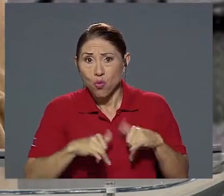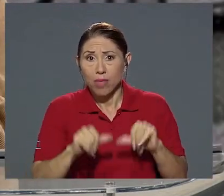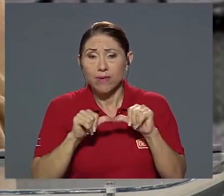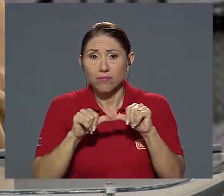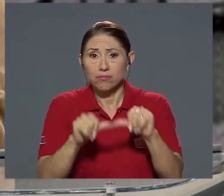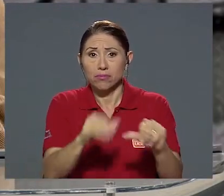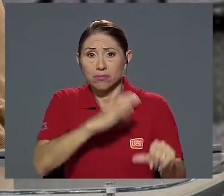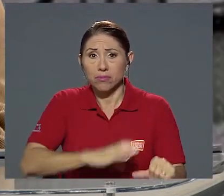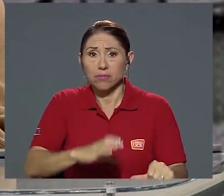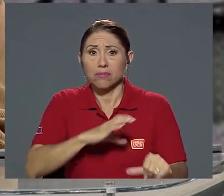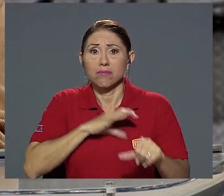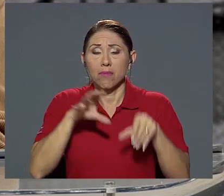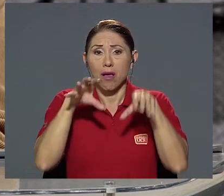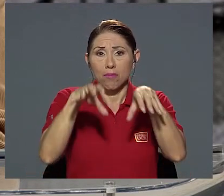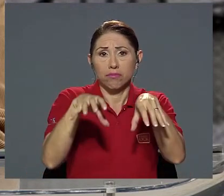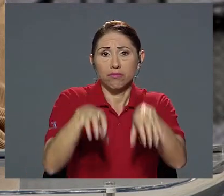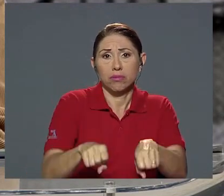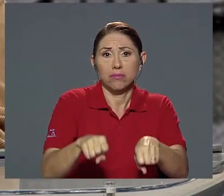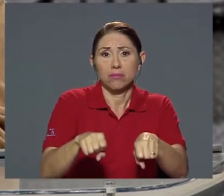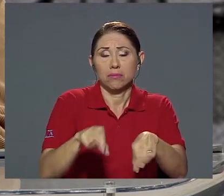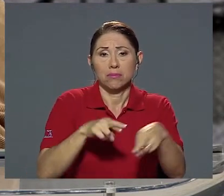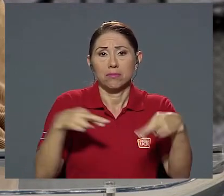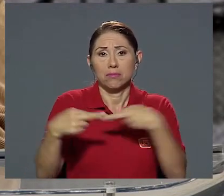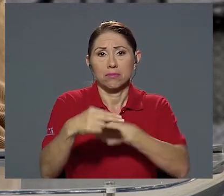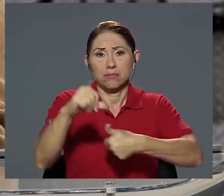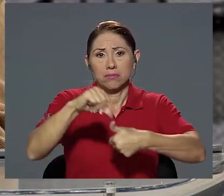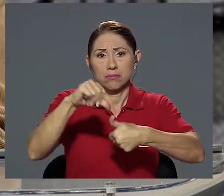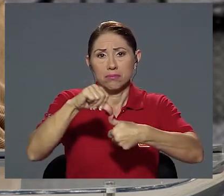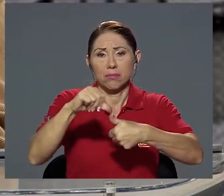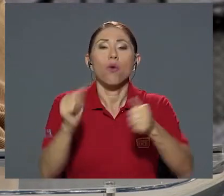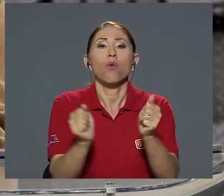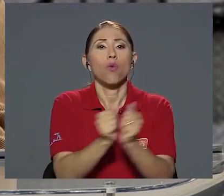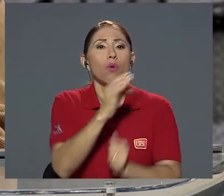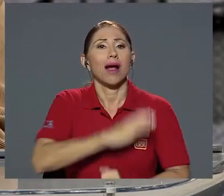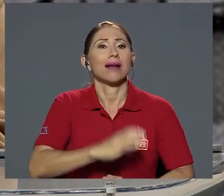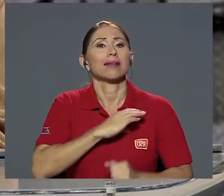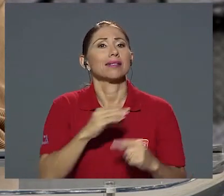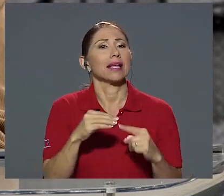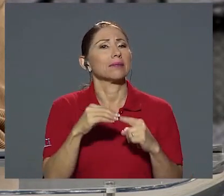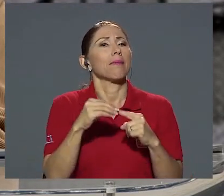que ha imperado en la región centroamericana, con rasgos obviamente